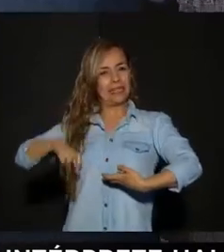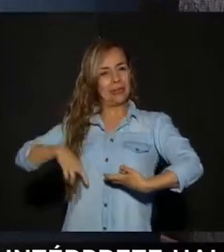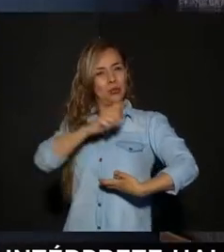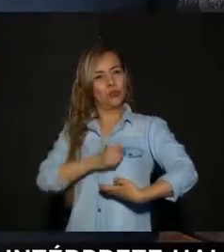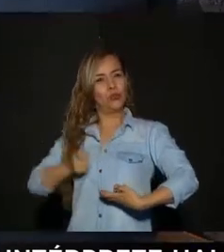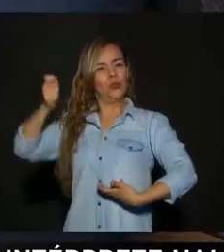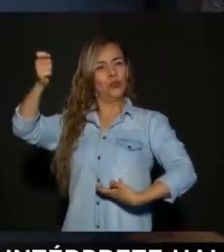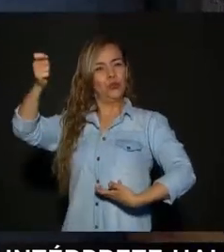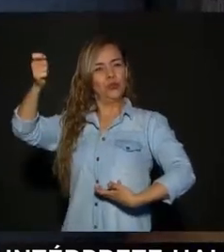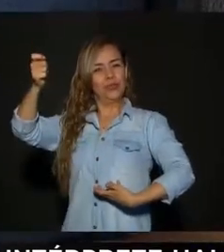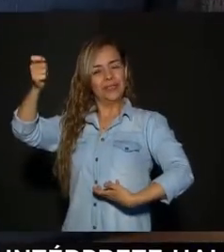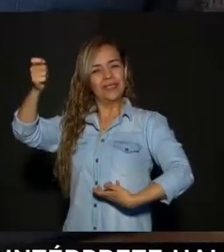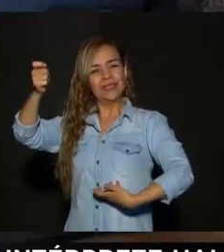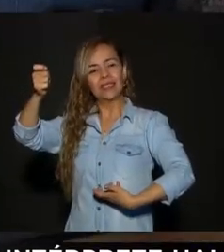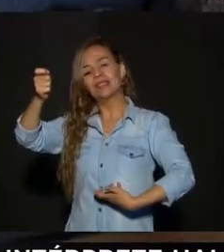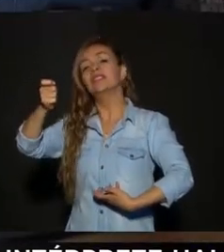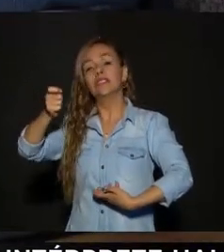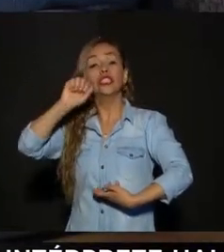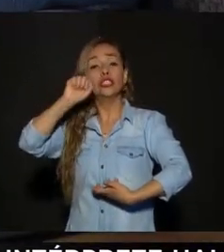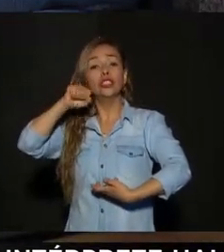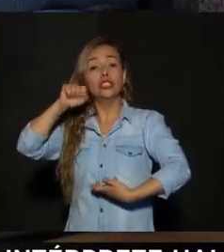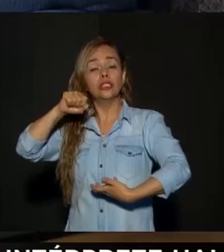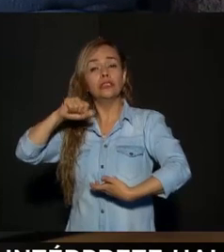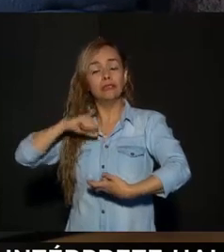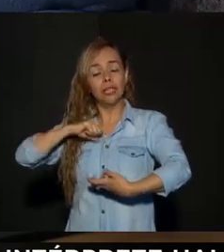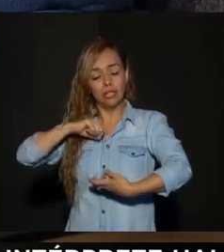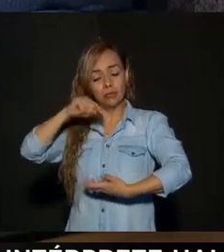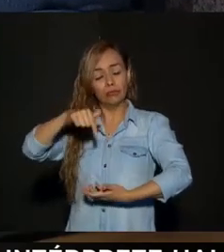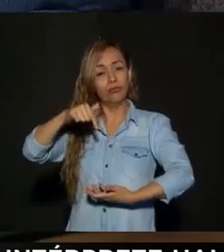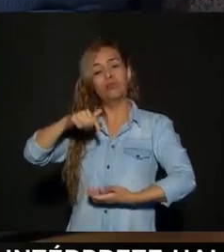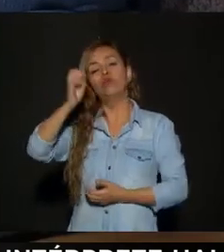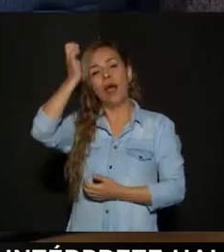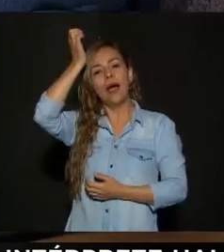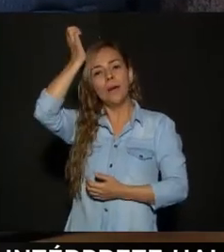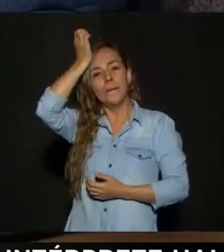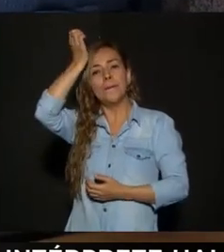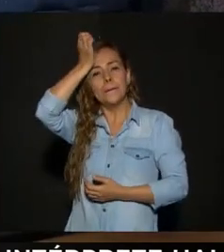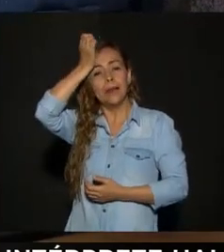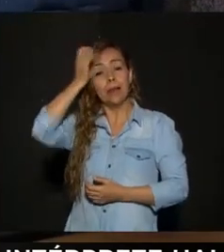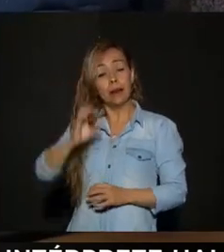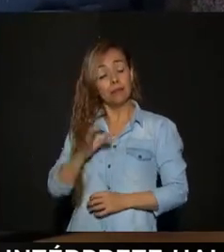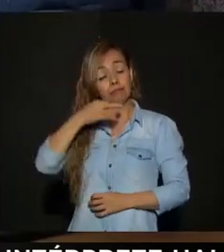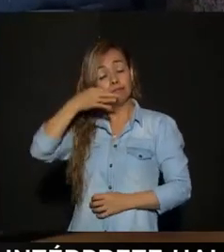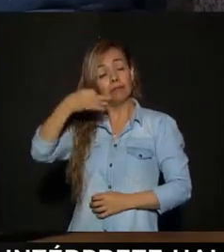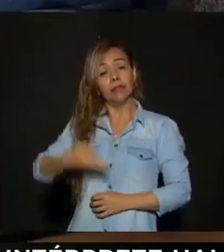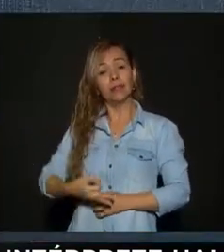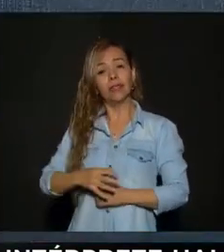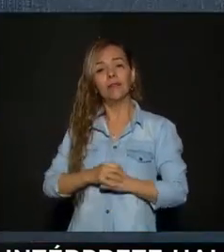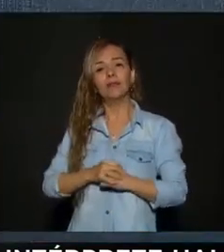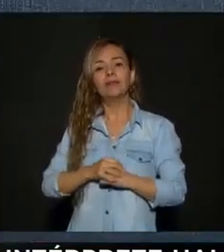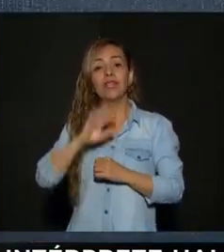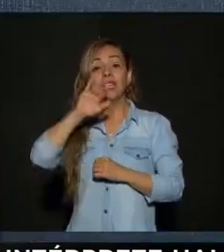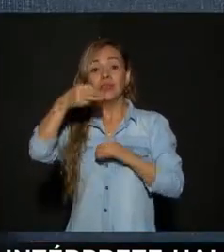Principito tiene. Es un asteroide real. Y hay una página en internet que podemos dejarla en el anexo del